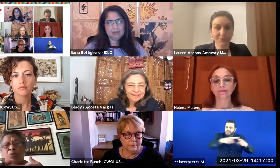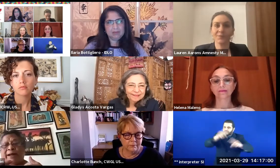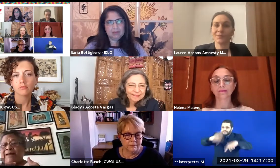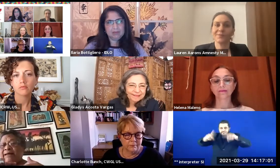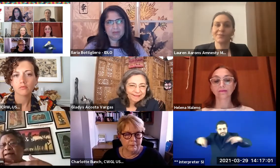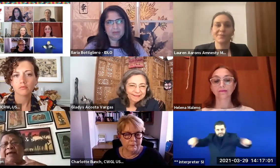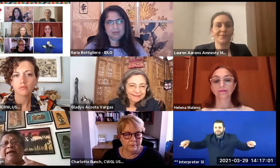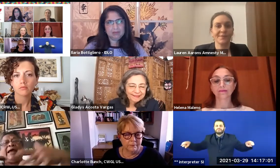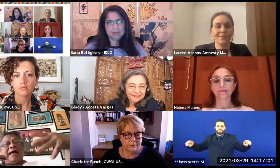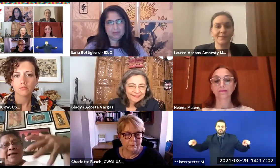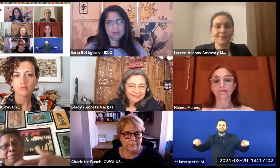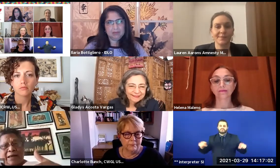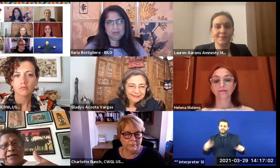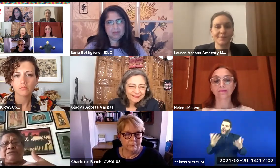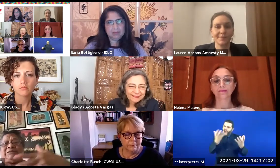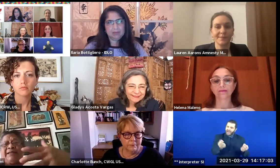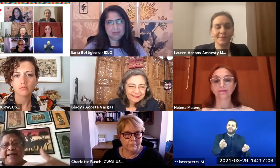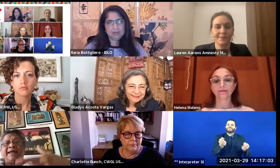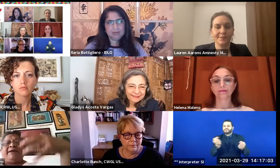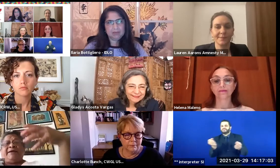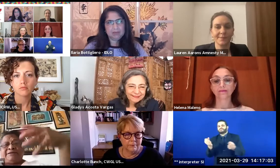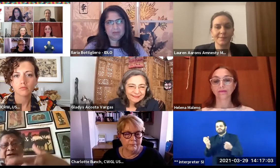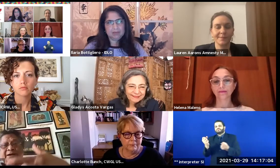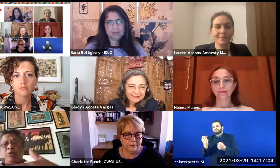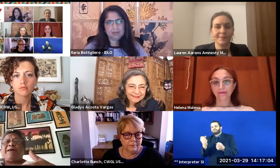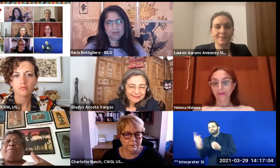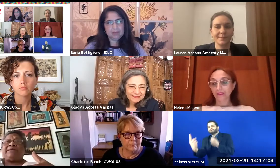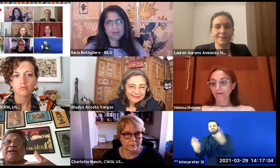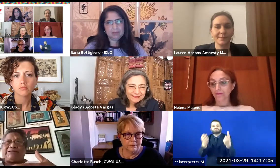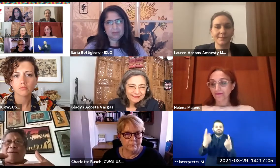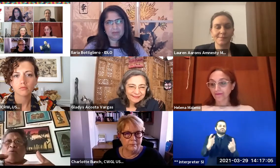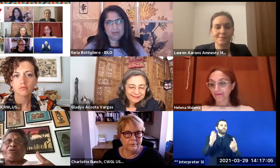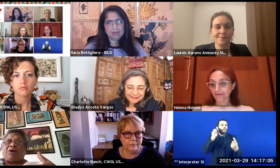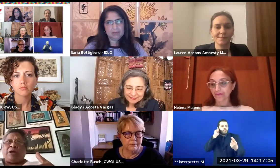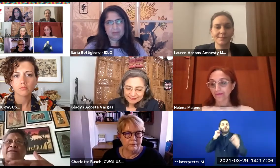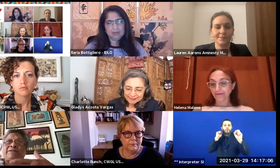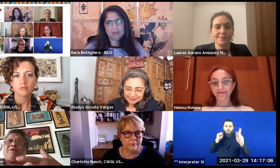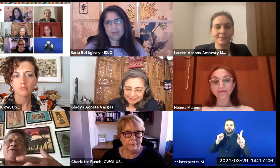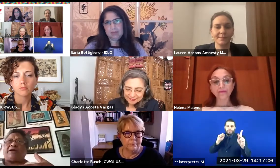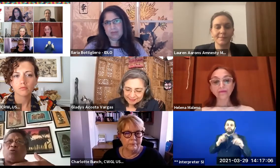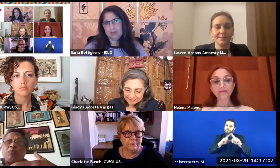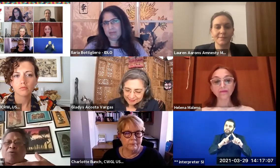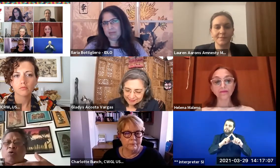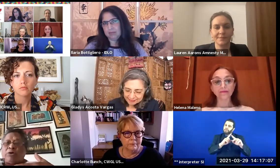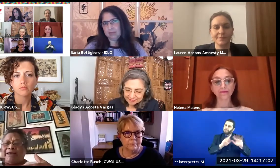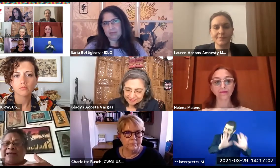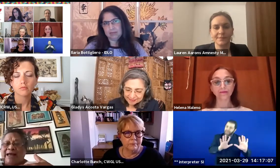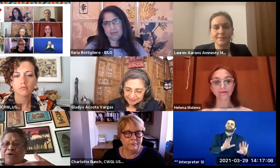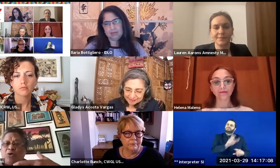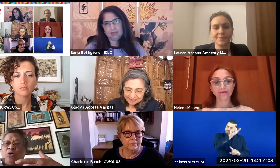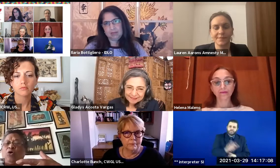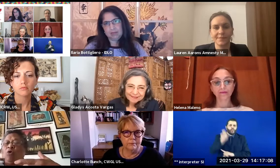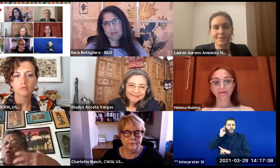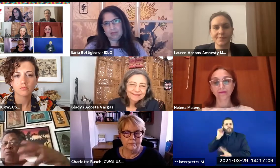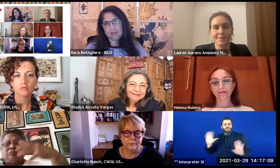habemos mujeres que, además de ser mujeres, pertenecemos a colectivos que son pueblos